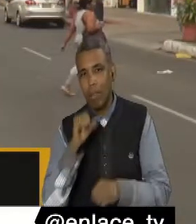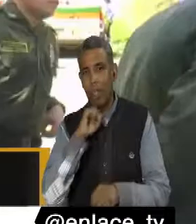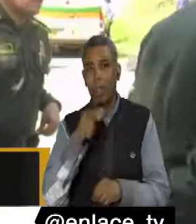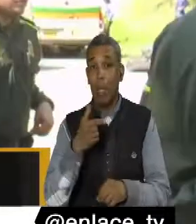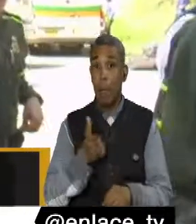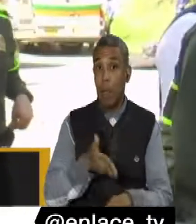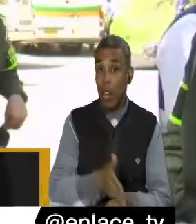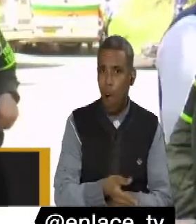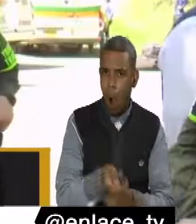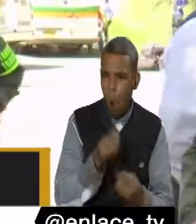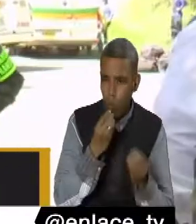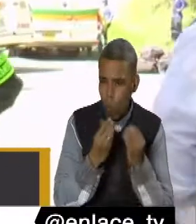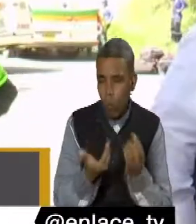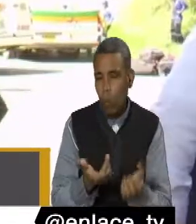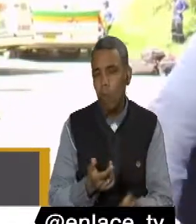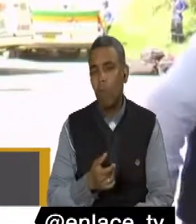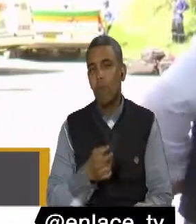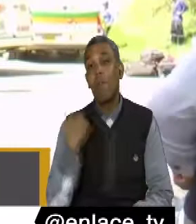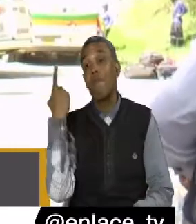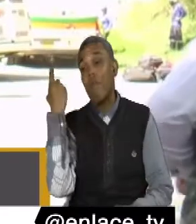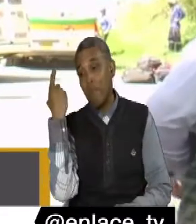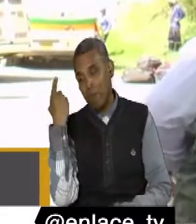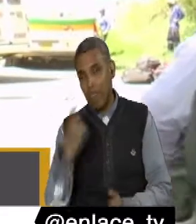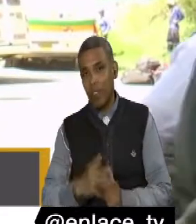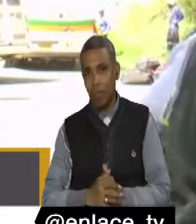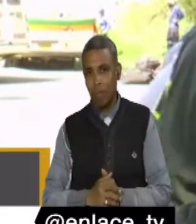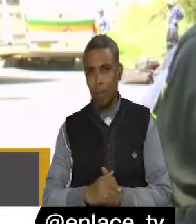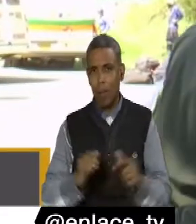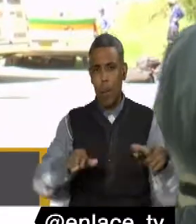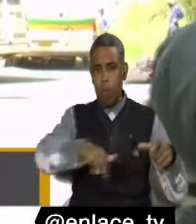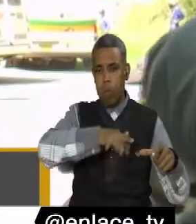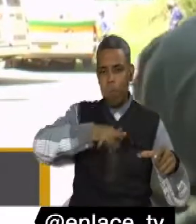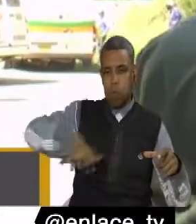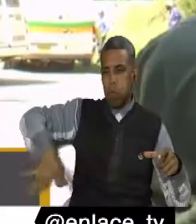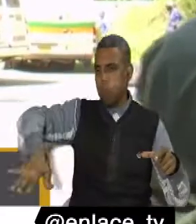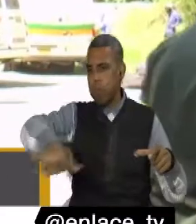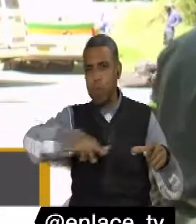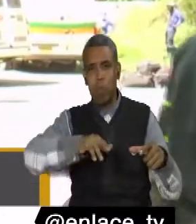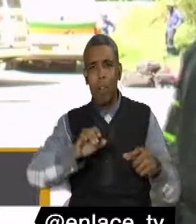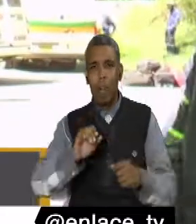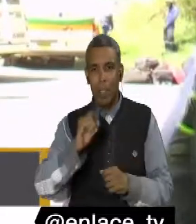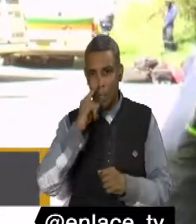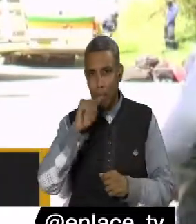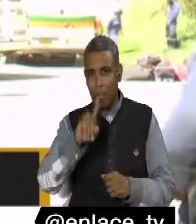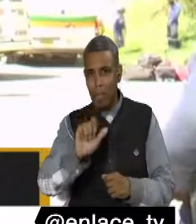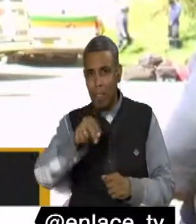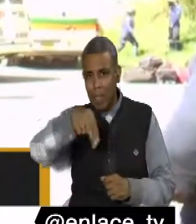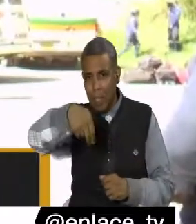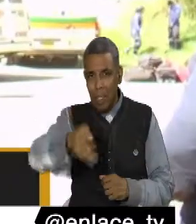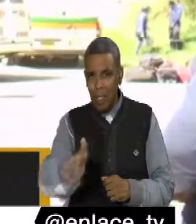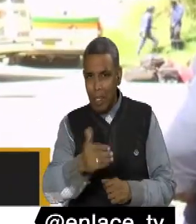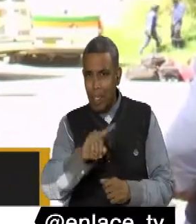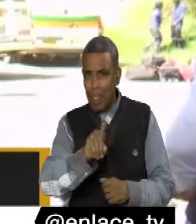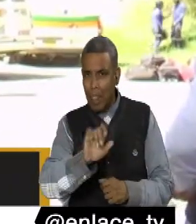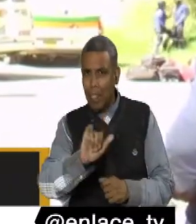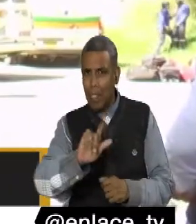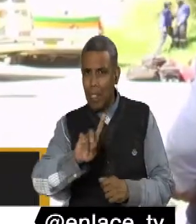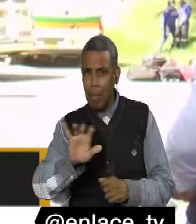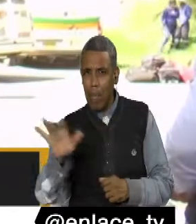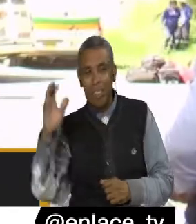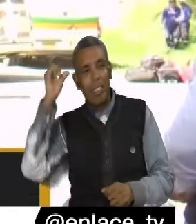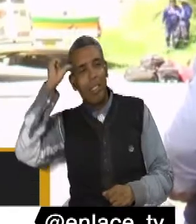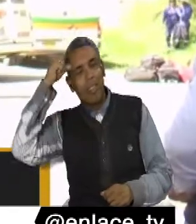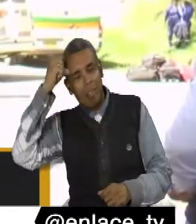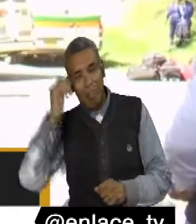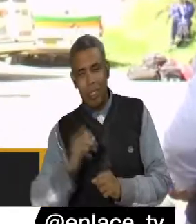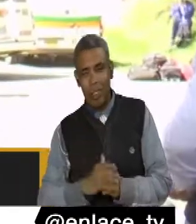y la laguna de San Silvestre, bueno, todos los ríos que llegan aquí al Magdalena Medio para uno que ha